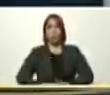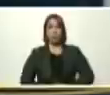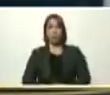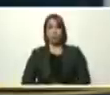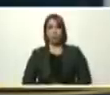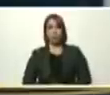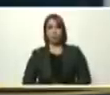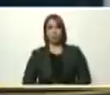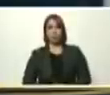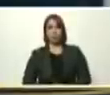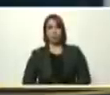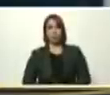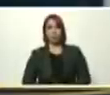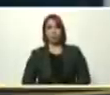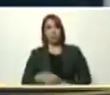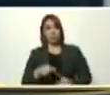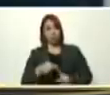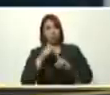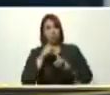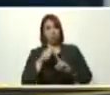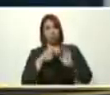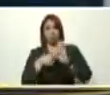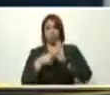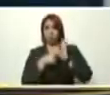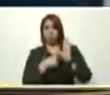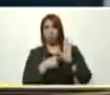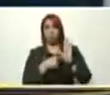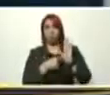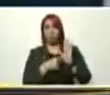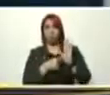ha sido una elección ejemplar